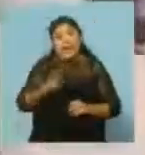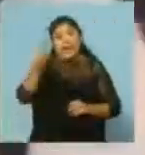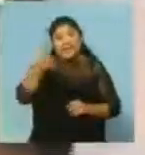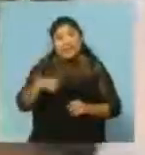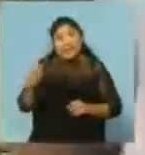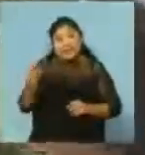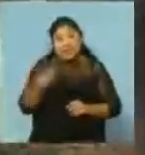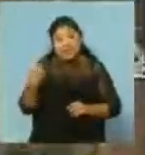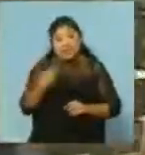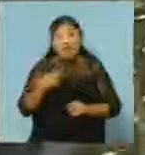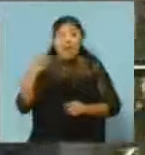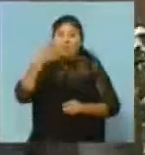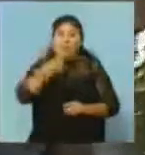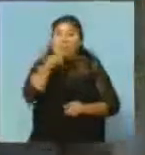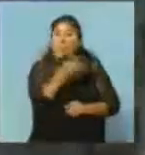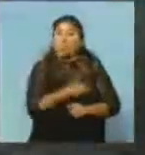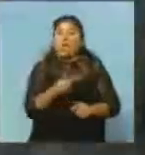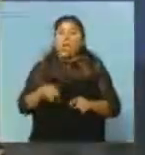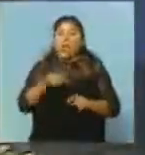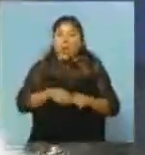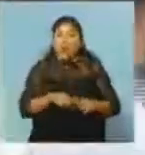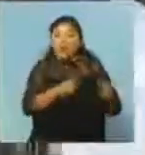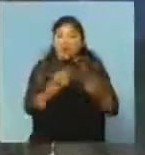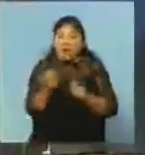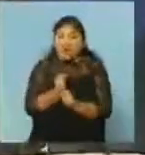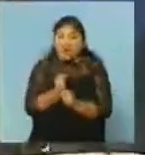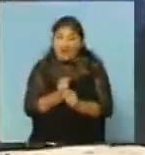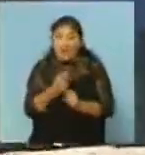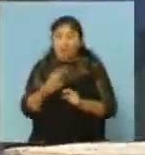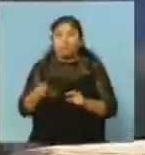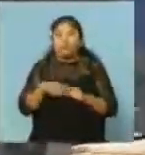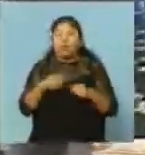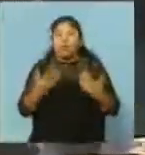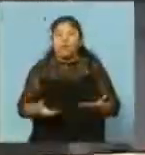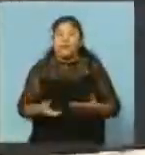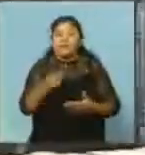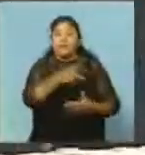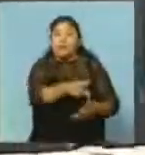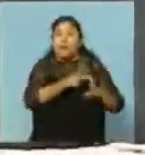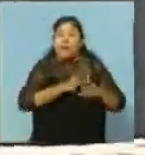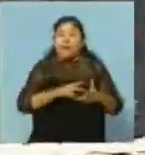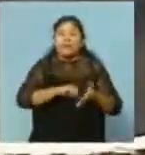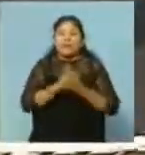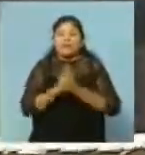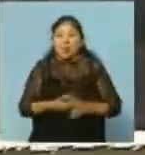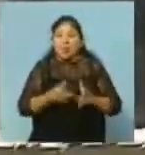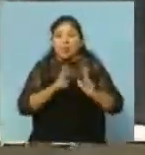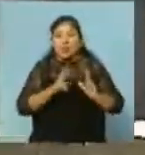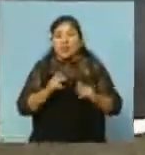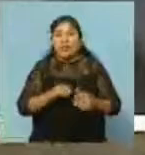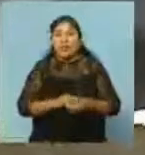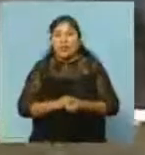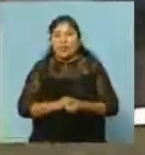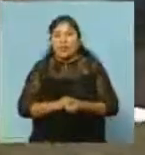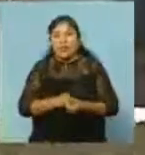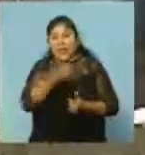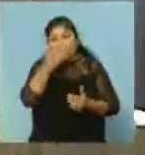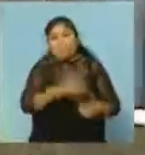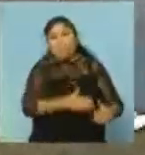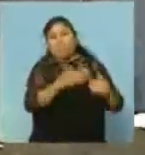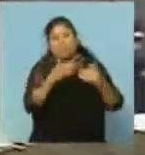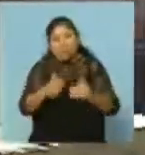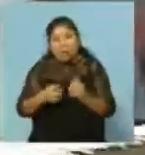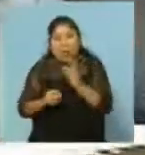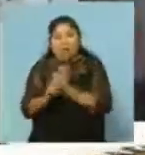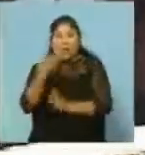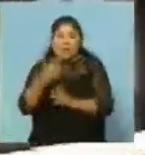dijeron que iban a entregar hoy y después, bueno, nos avisaron que se cancelaba de último momento y después, bueno, esta